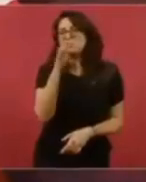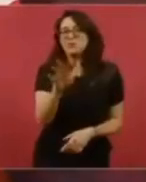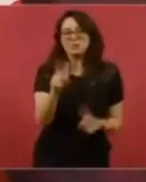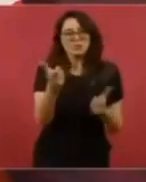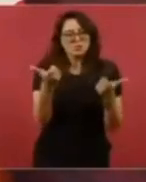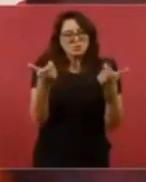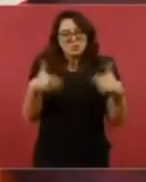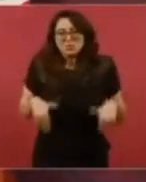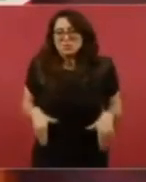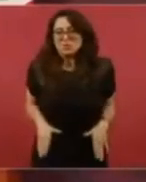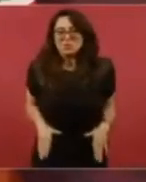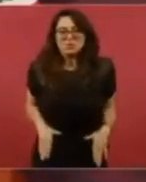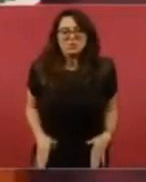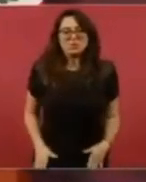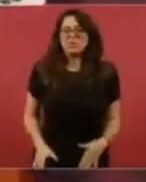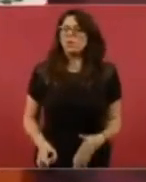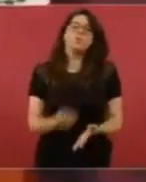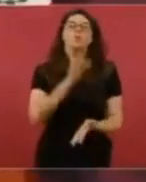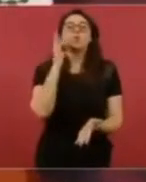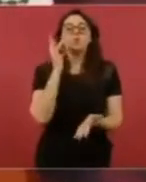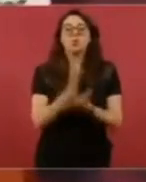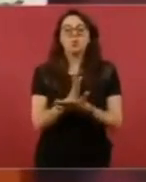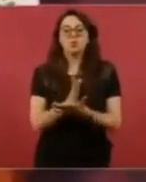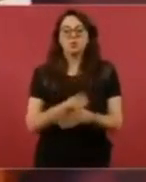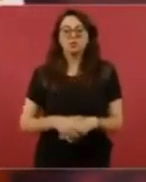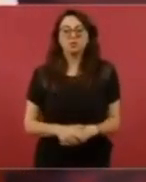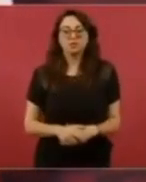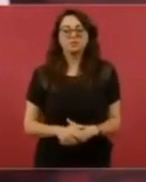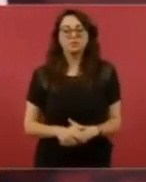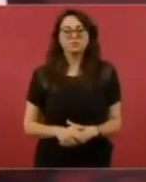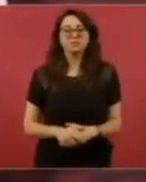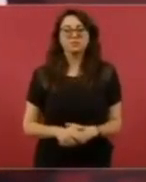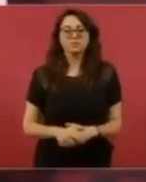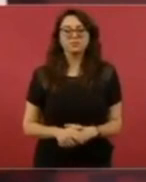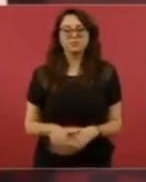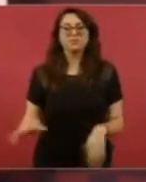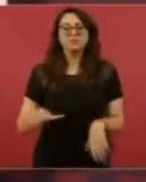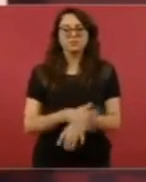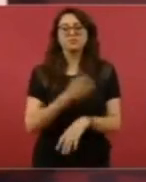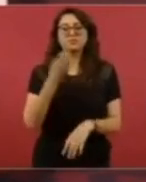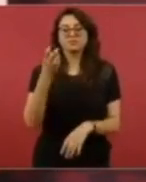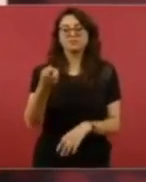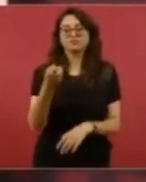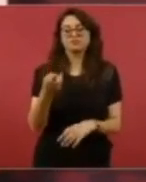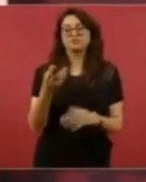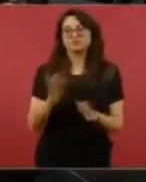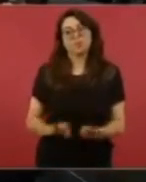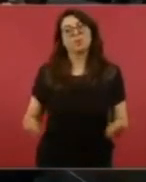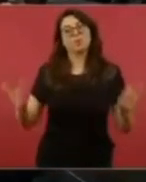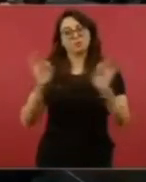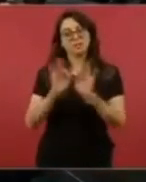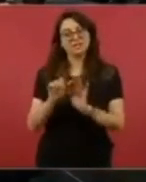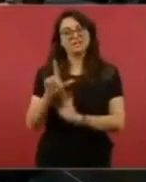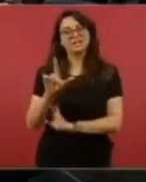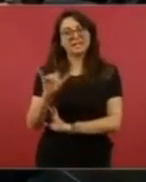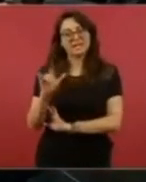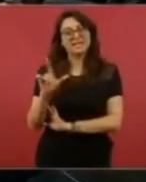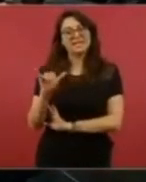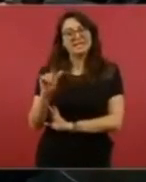por eso este no deben de dejar afuera a Lili Téllez